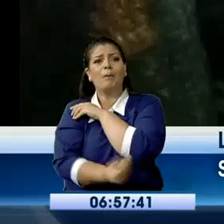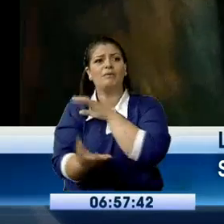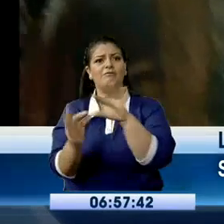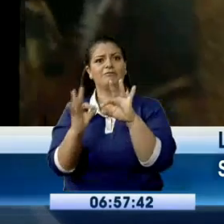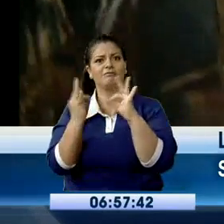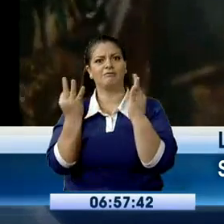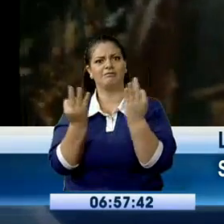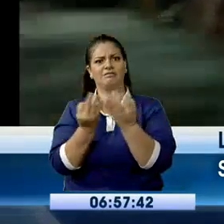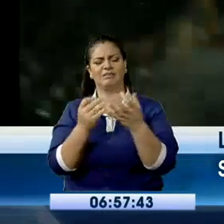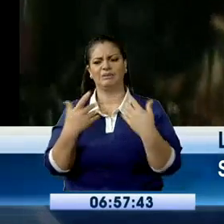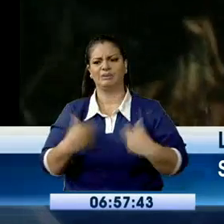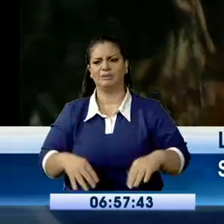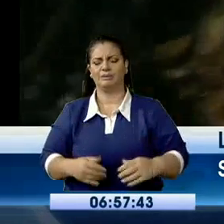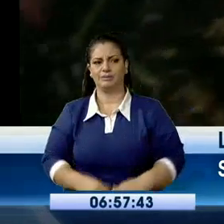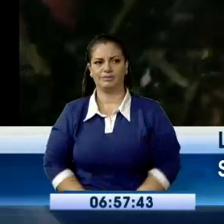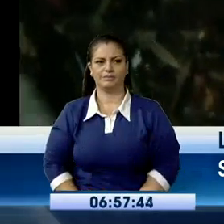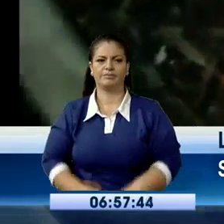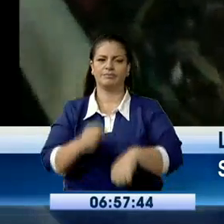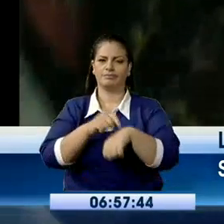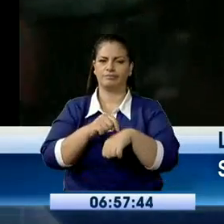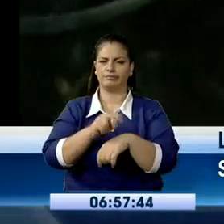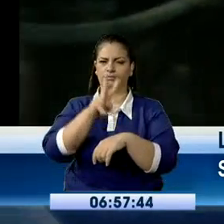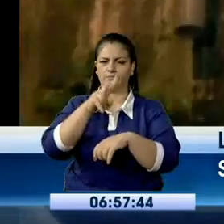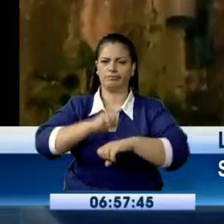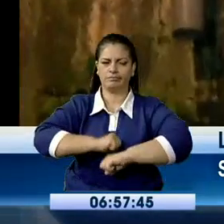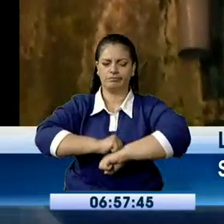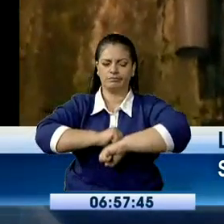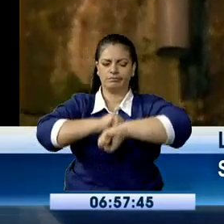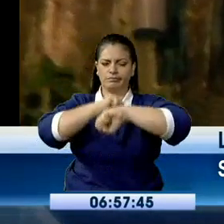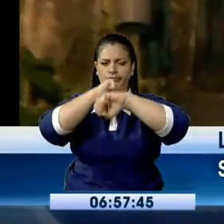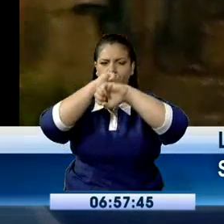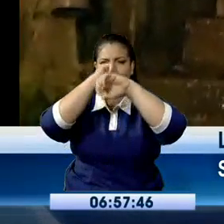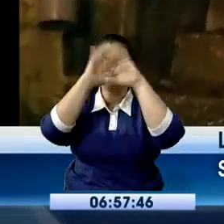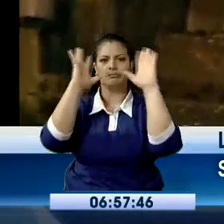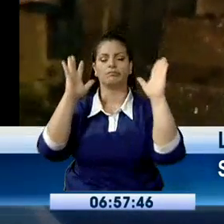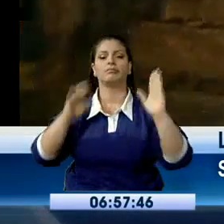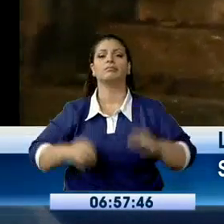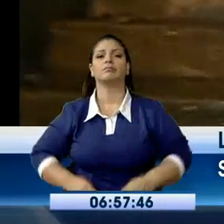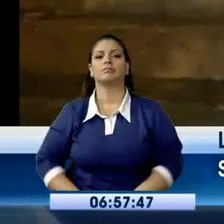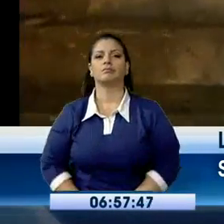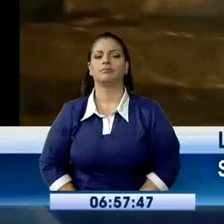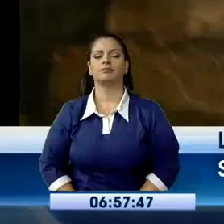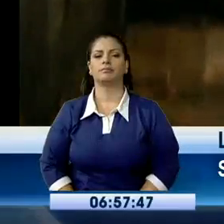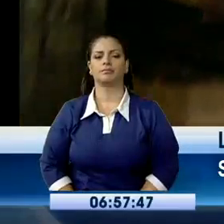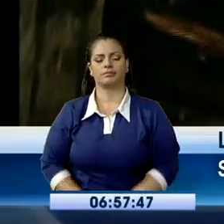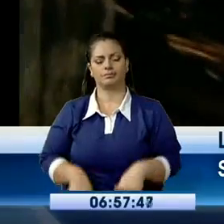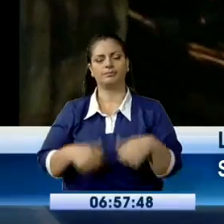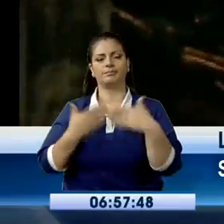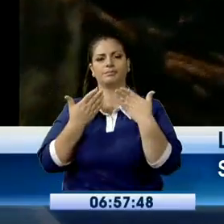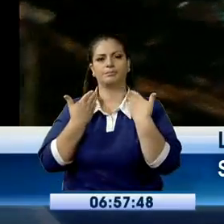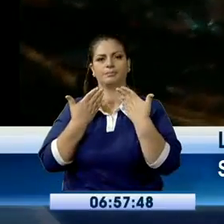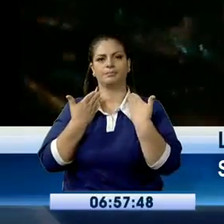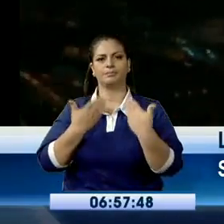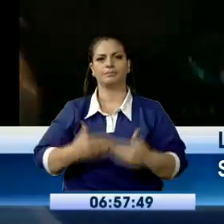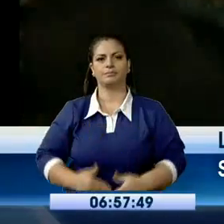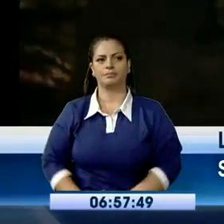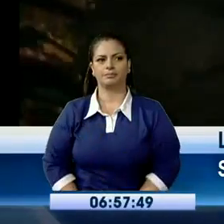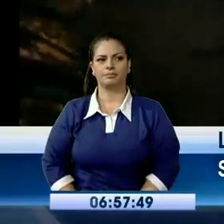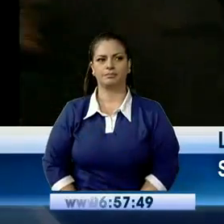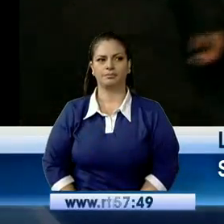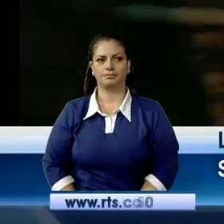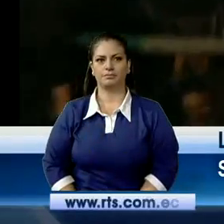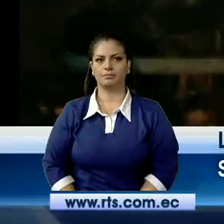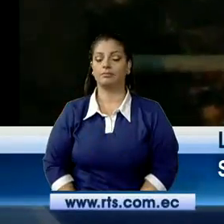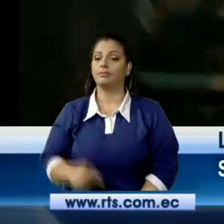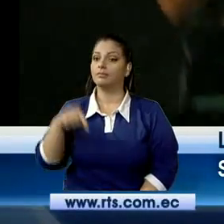Ocurrió alrededor de las 2 de la madrugada de este jueves en el Cerro del Carmen, en Guayaquil. Un incendio en este sector es muy,